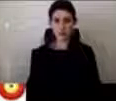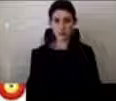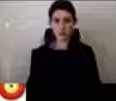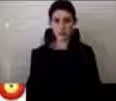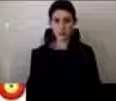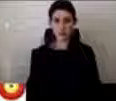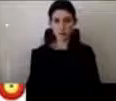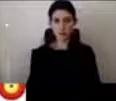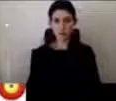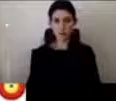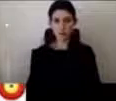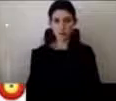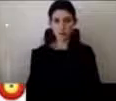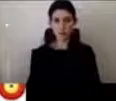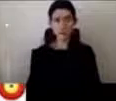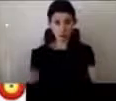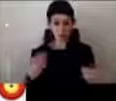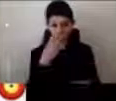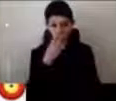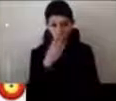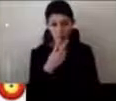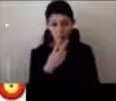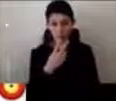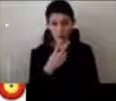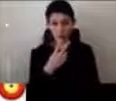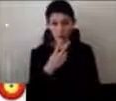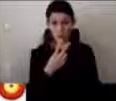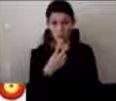Bueno, ¿ahí se ve la pantalla?